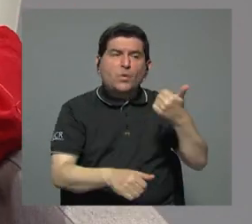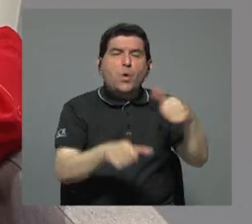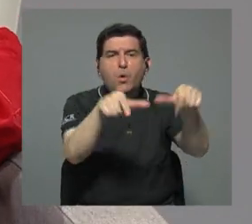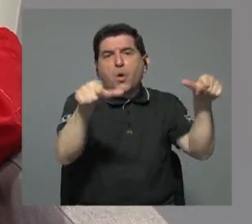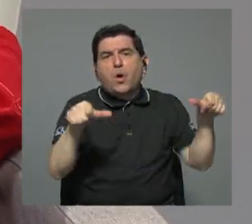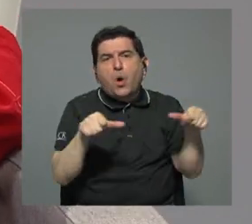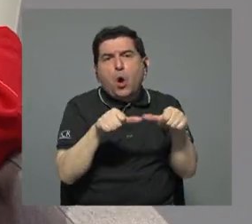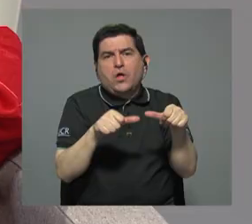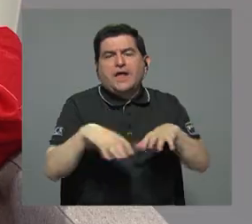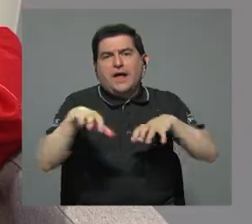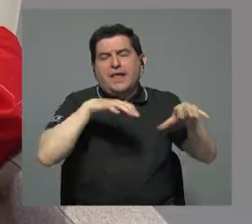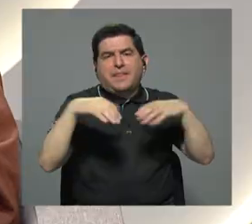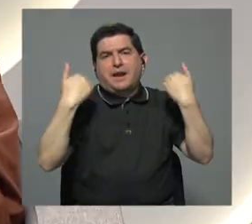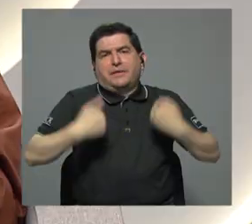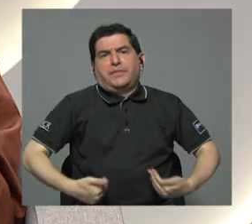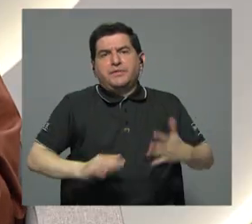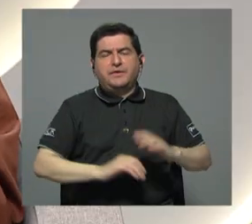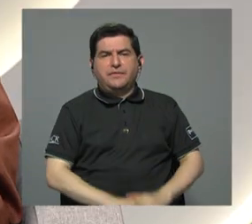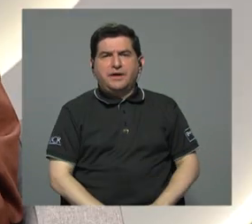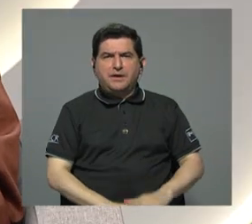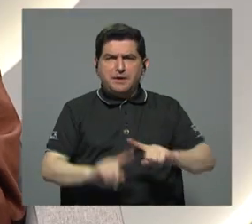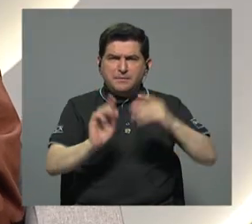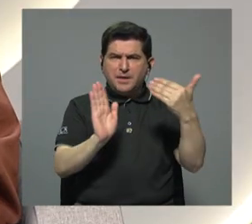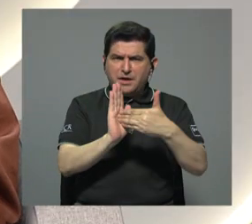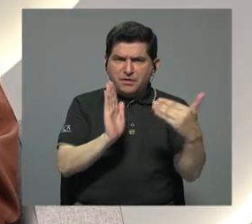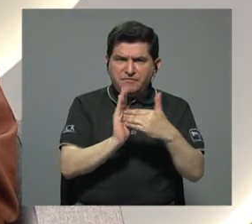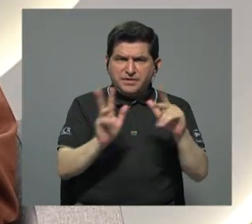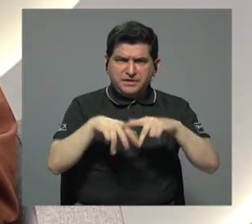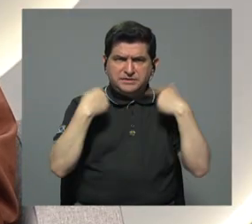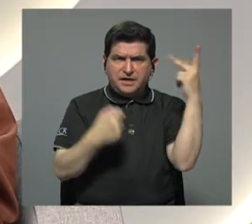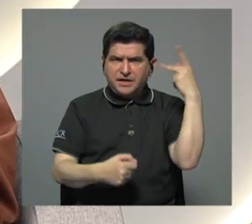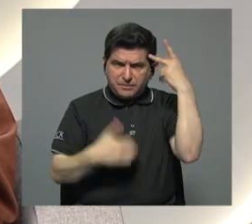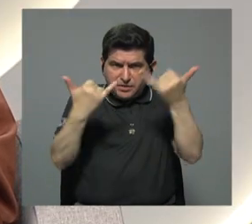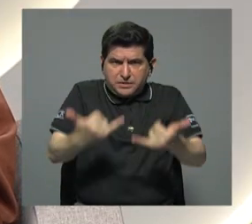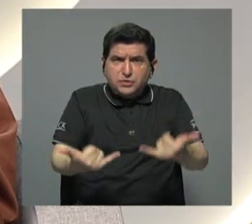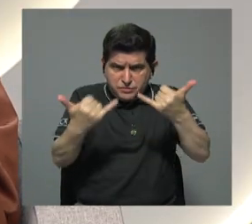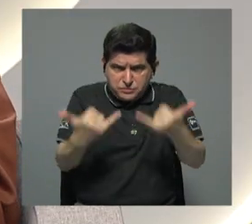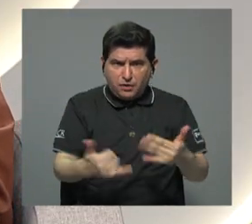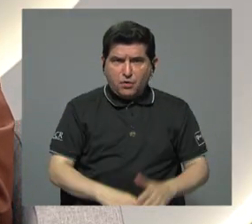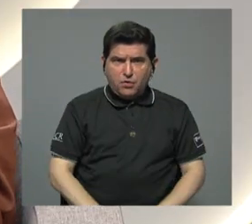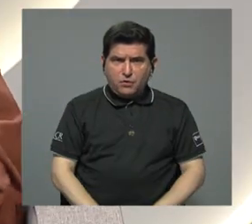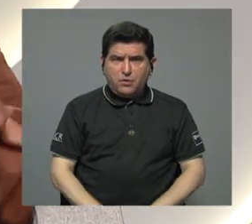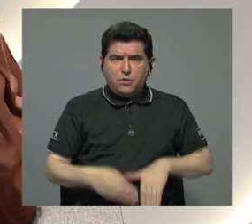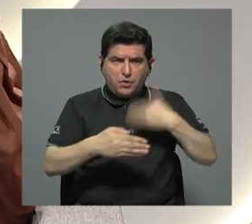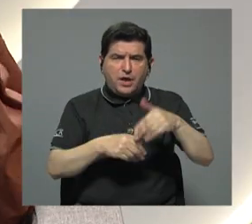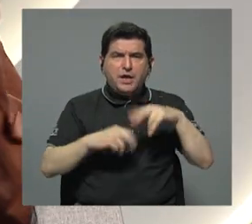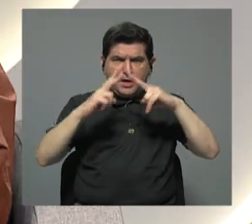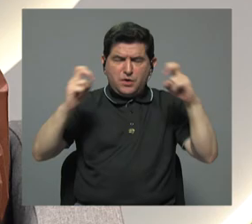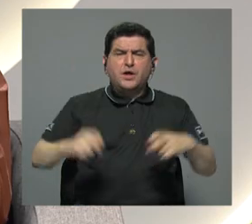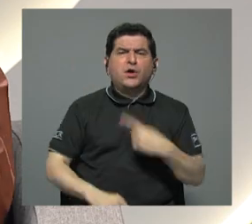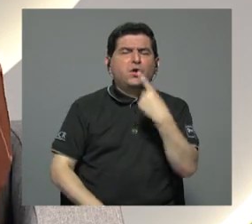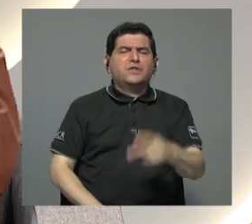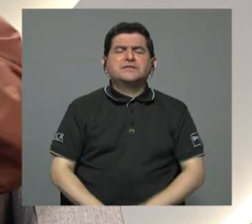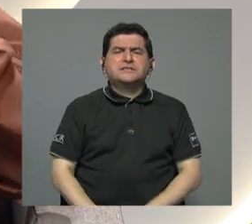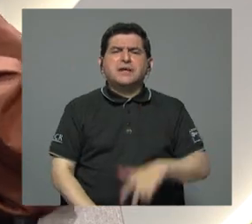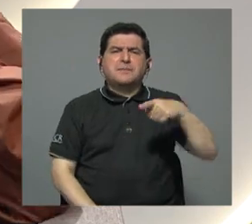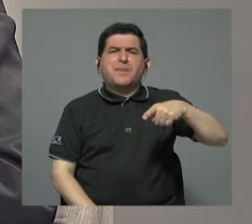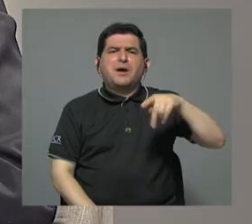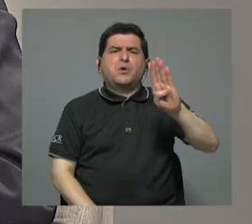de la actividad humana bueno pero está golpeando partidos políticos en este momento y ahorita vamos a eso que dice paulo